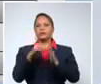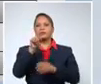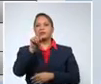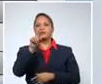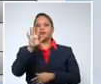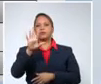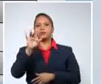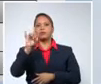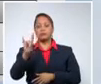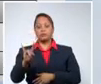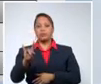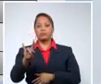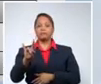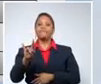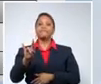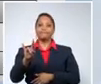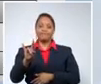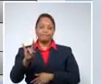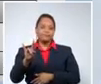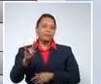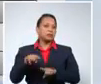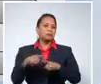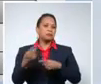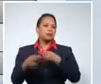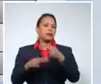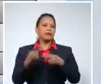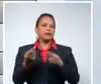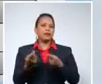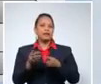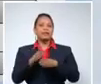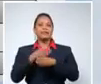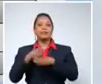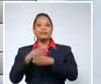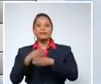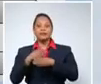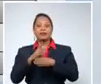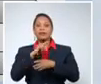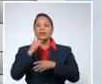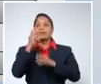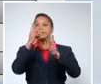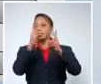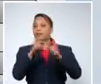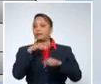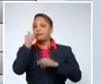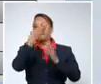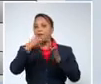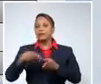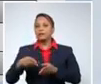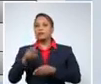12.159. Eso ya hace que la cifra de fallecidos sea de